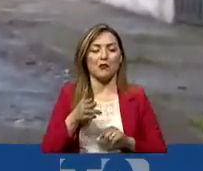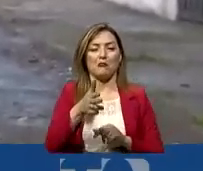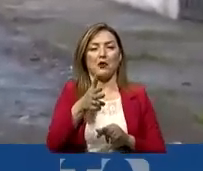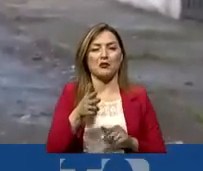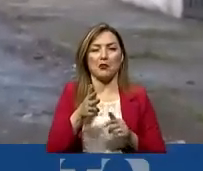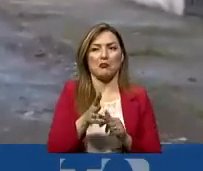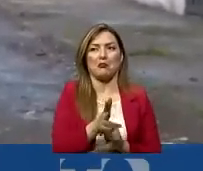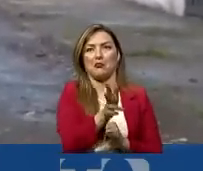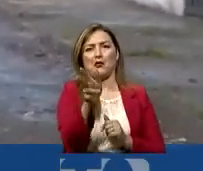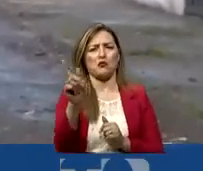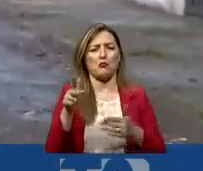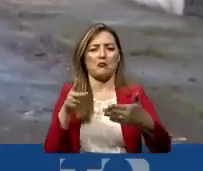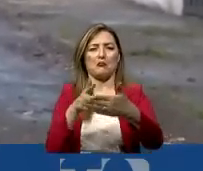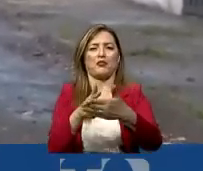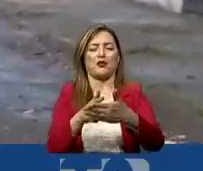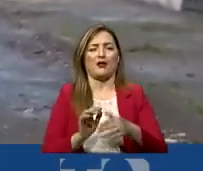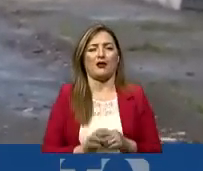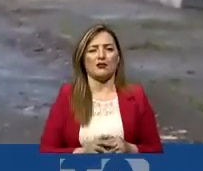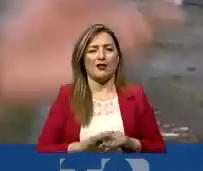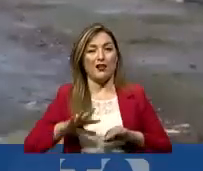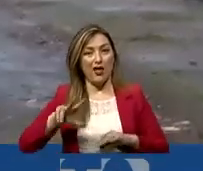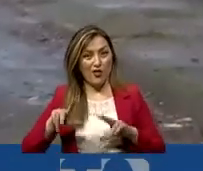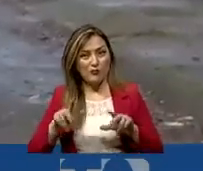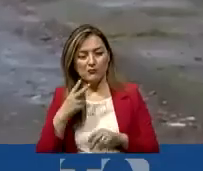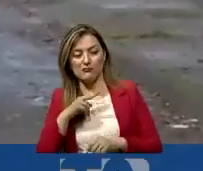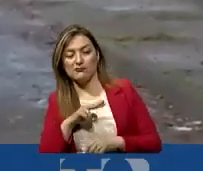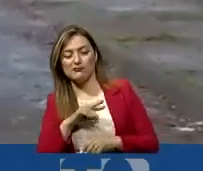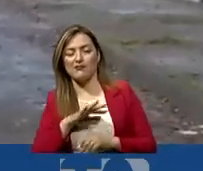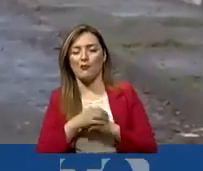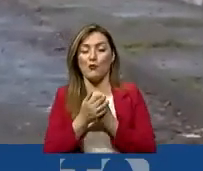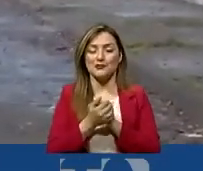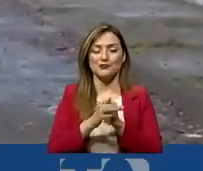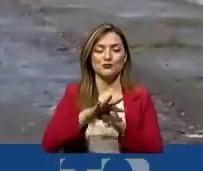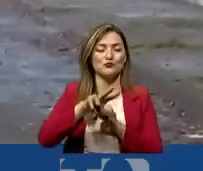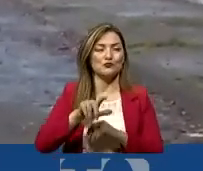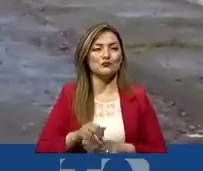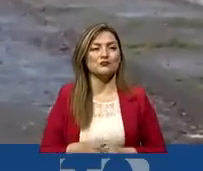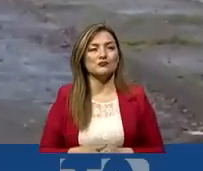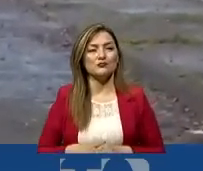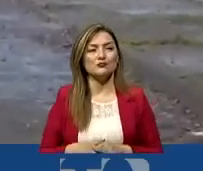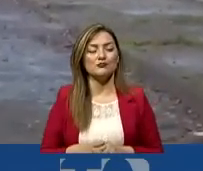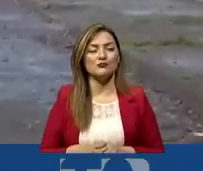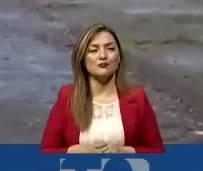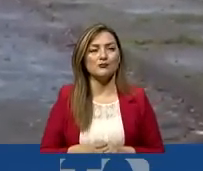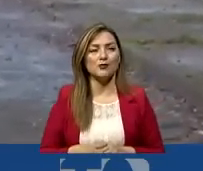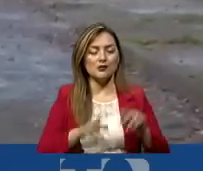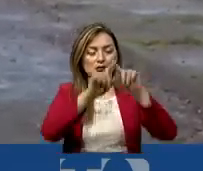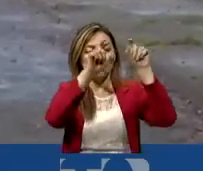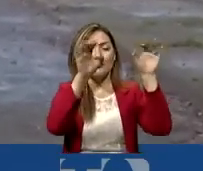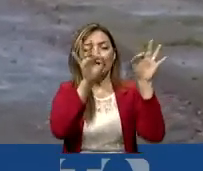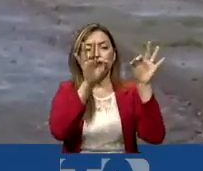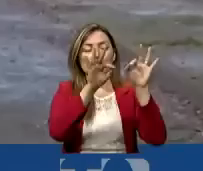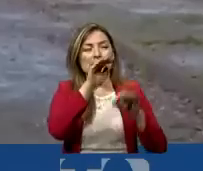calle, entonces los ladrones se aprovechan de eso para poderles robar a las personas aquí. Y el llamado también a la empresa eléctrica